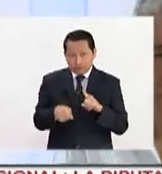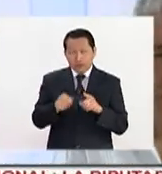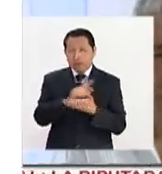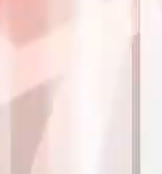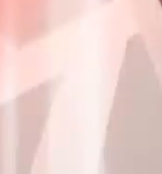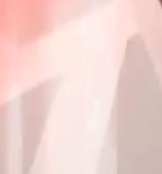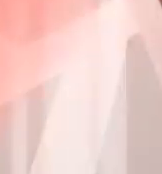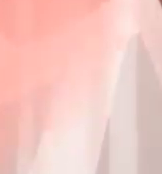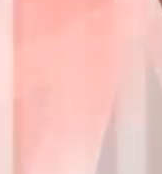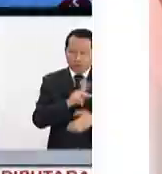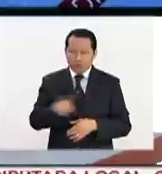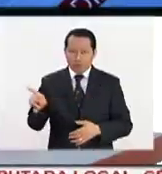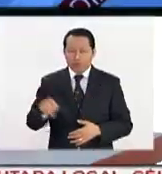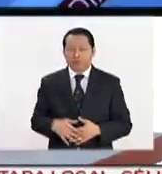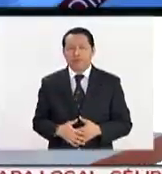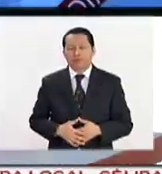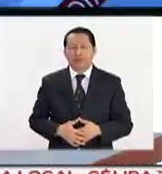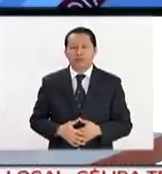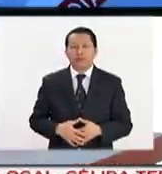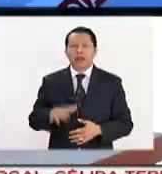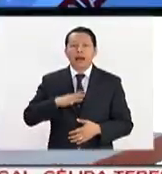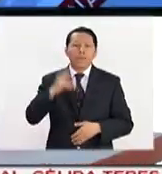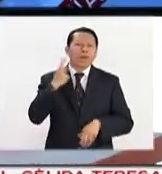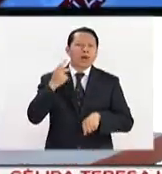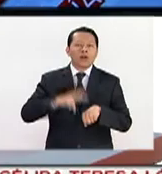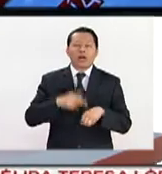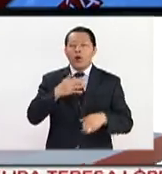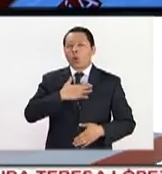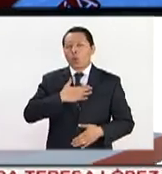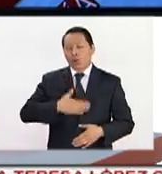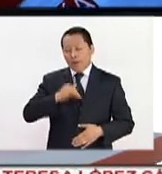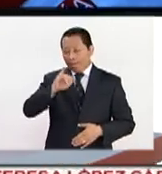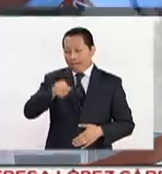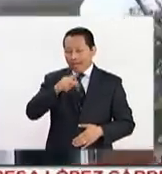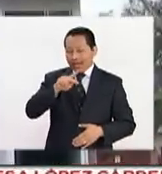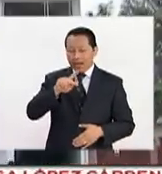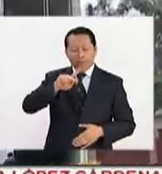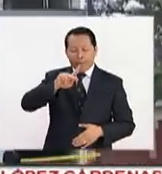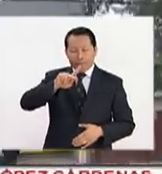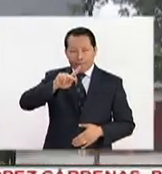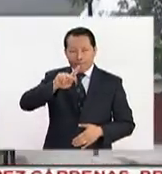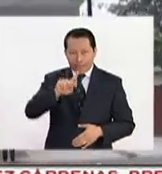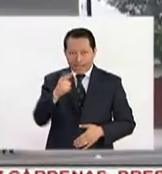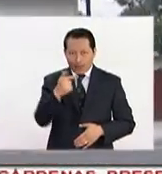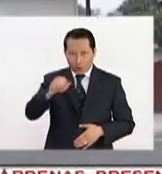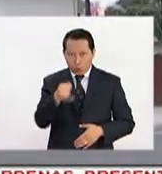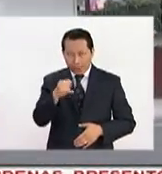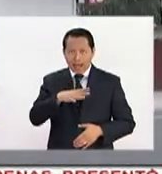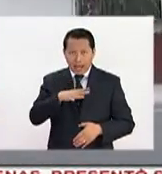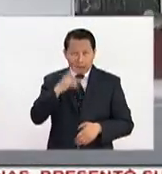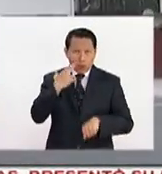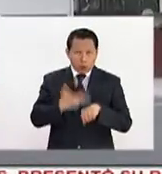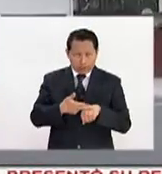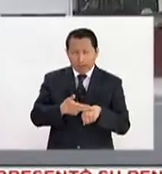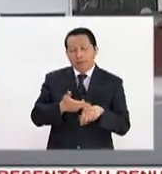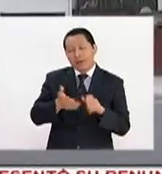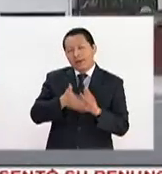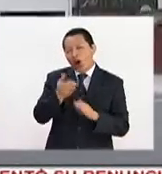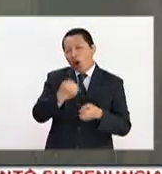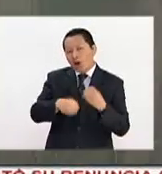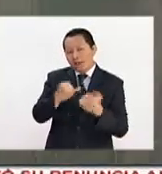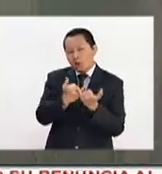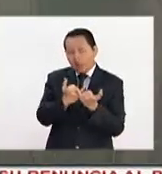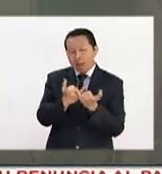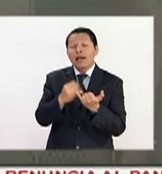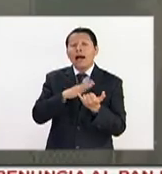transparencia. La Procuraduría de Justicia de la Ciudad de México detuvo al director responsable de obra y al corresponsable de